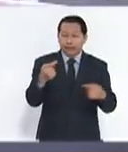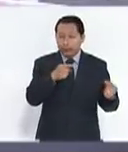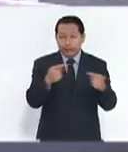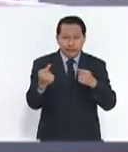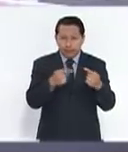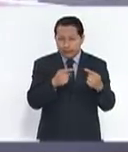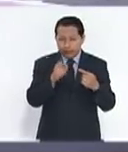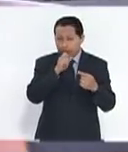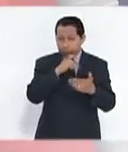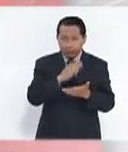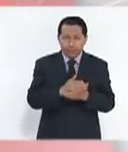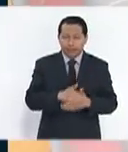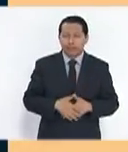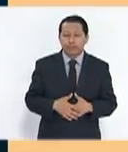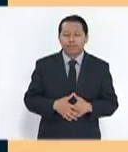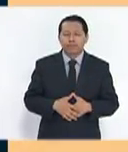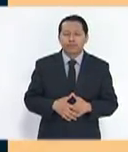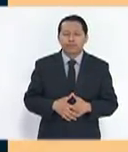dos partes.